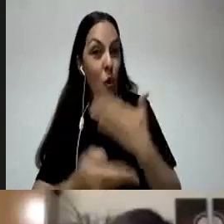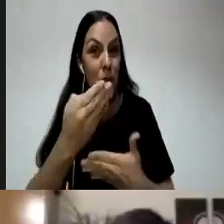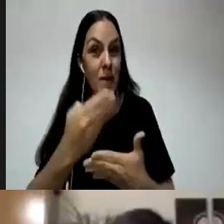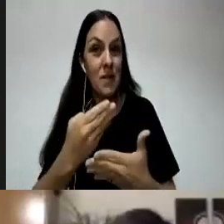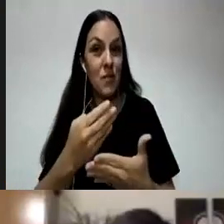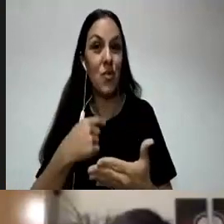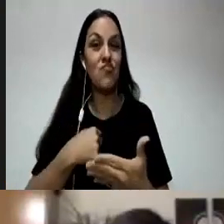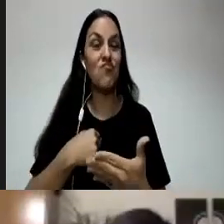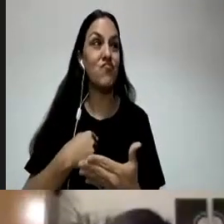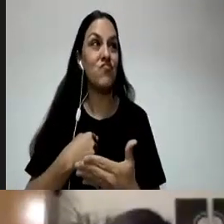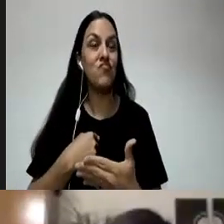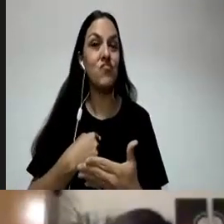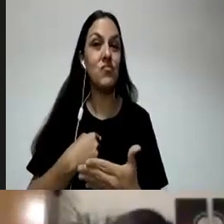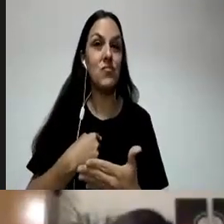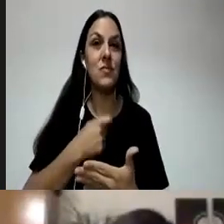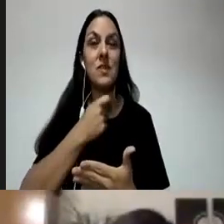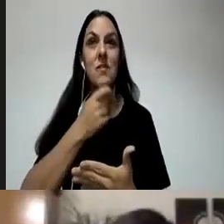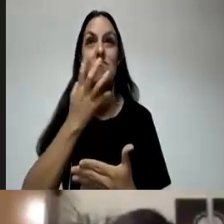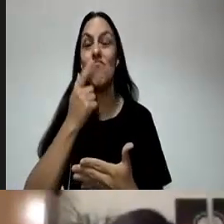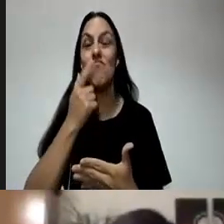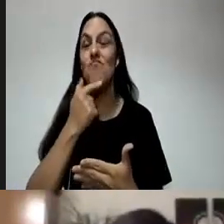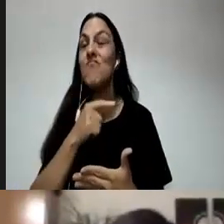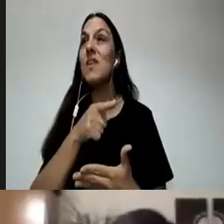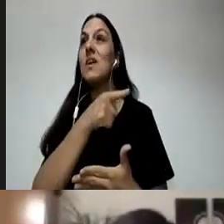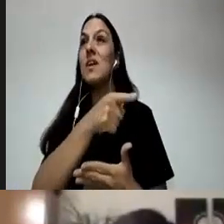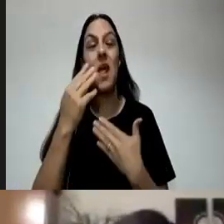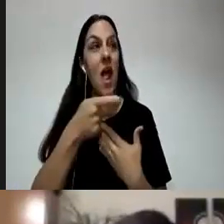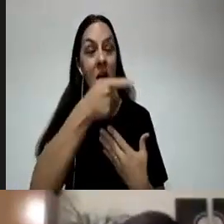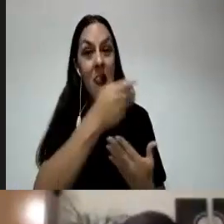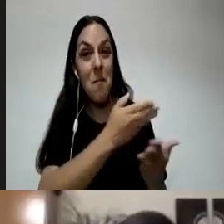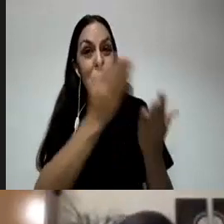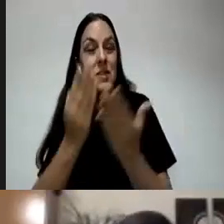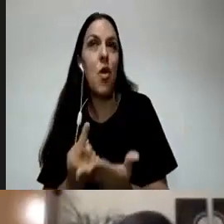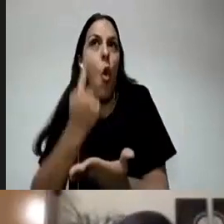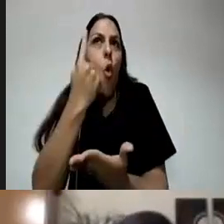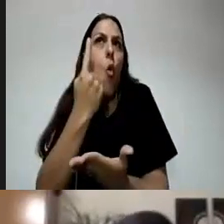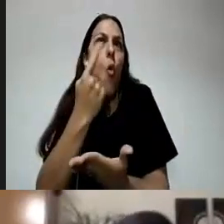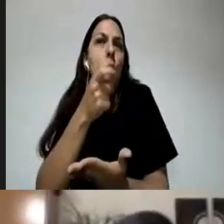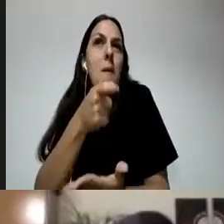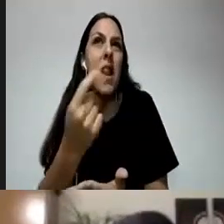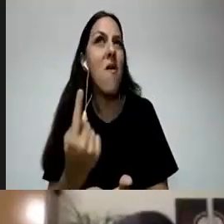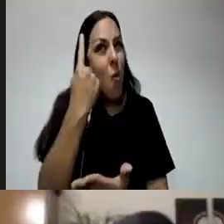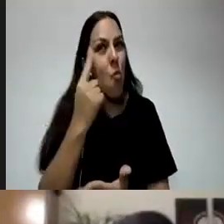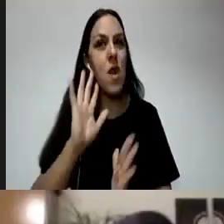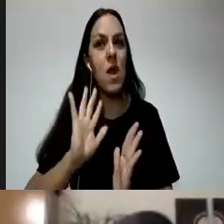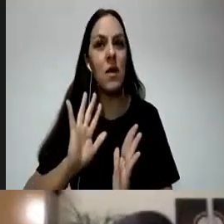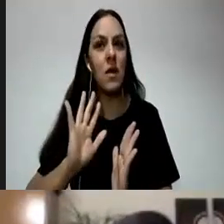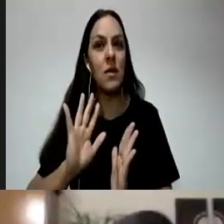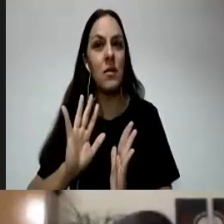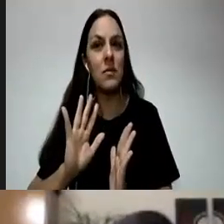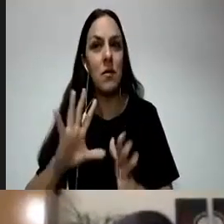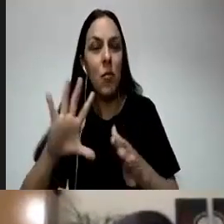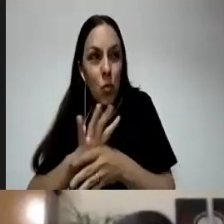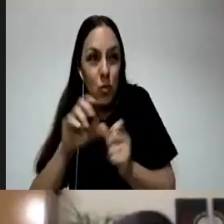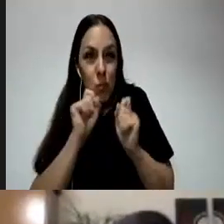lo voy a me gustaría presentarlo con una única palabra que creo que lo describe perfectamente bien.